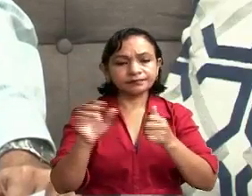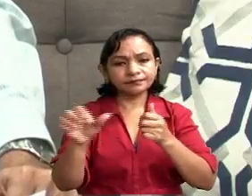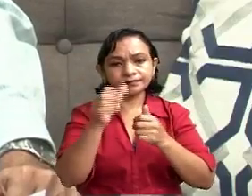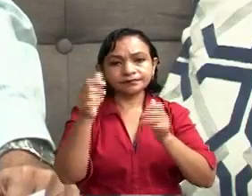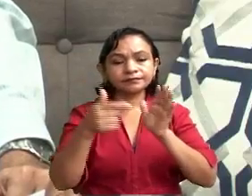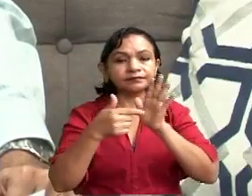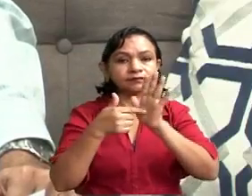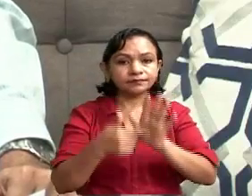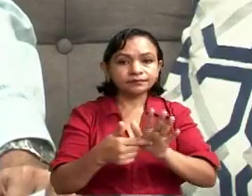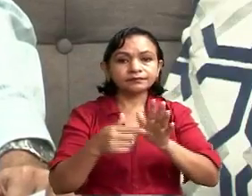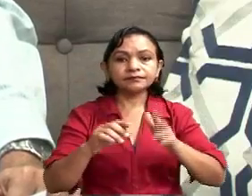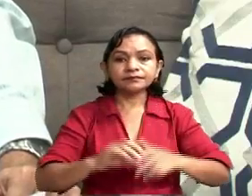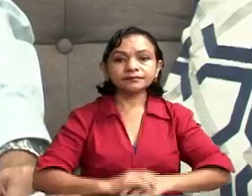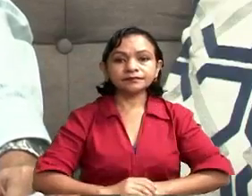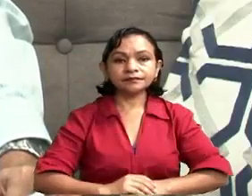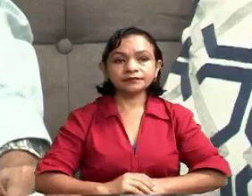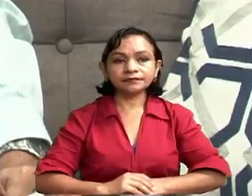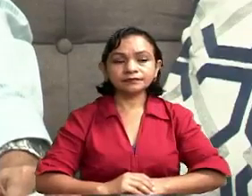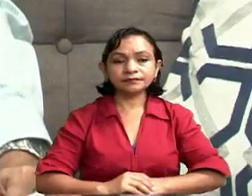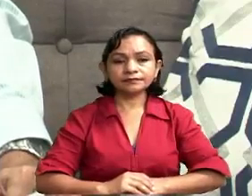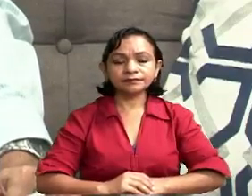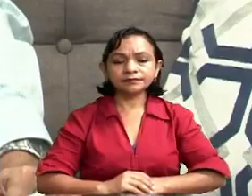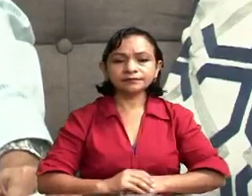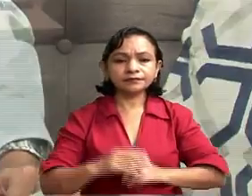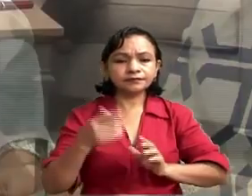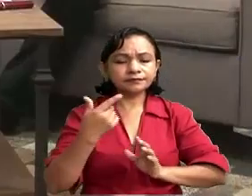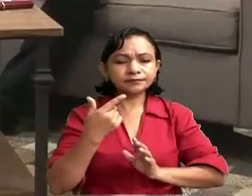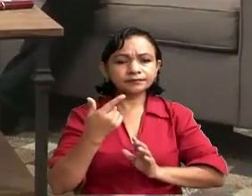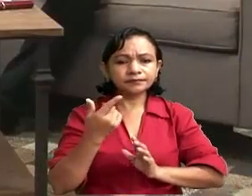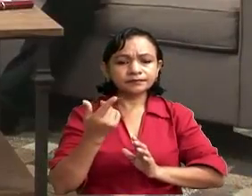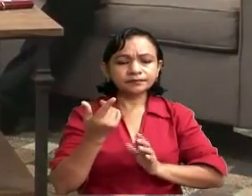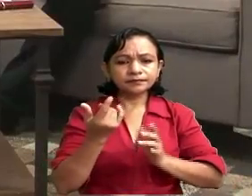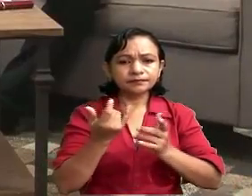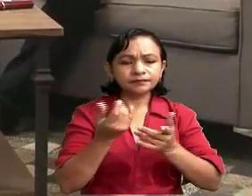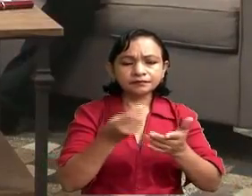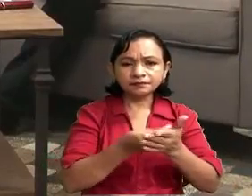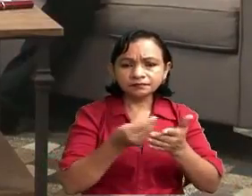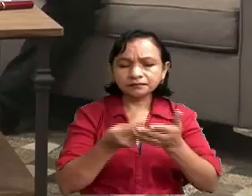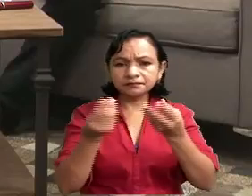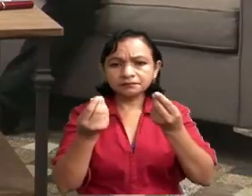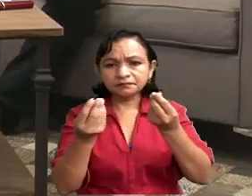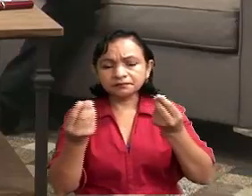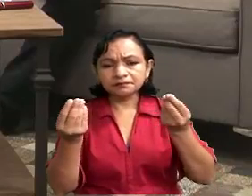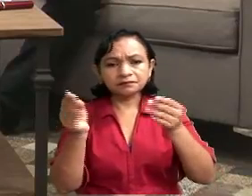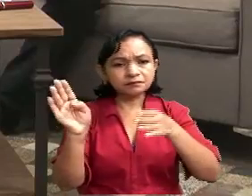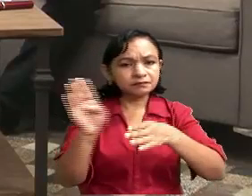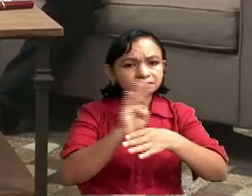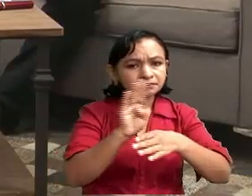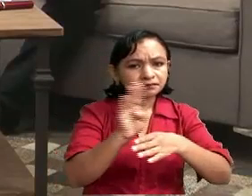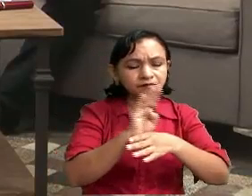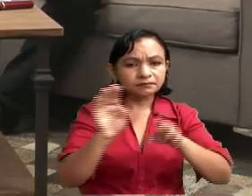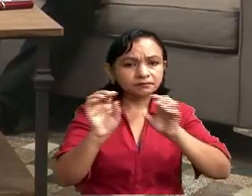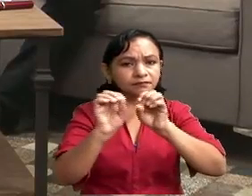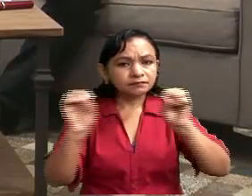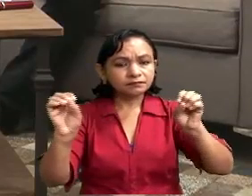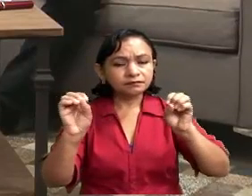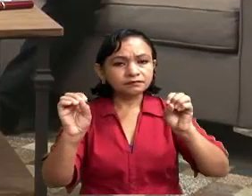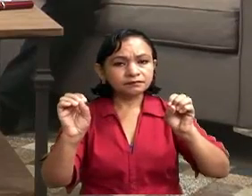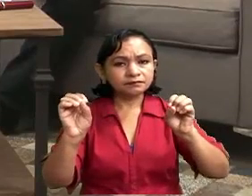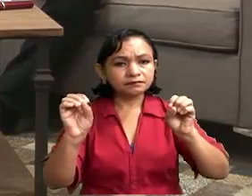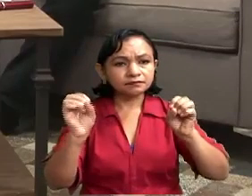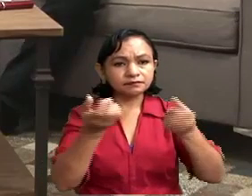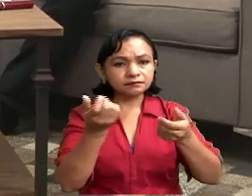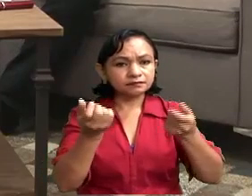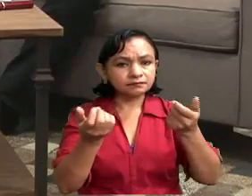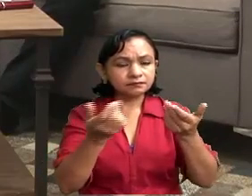ejemplo. Sí, porque, discúlpeme, ahí no hay burbujas inmobiliarias, no hay burbujas bancarias, no hay burbujas, bueno, en España del auto, es